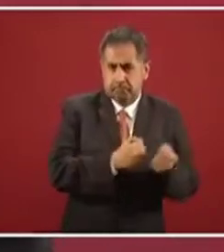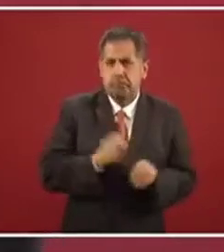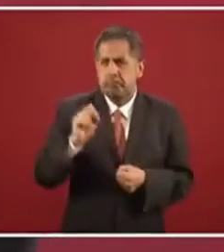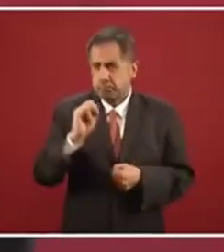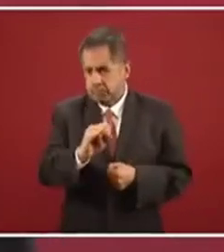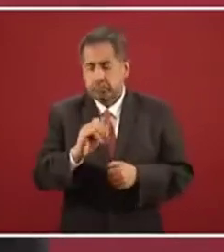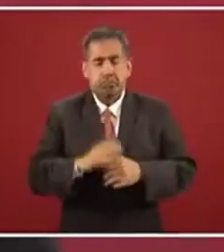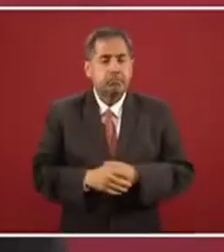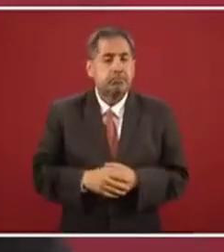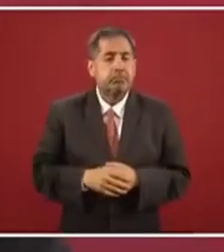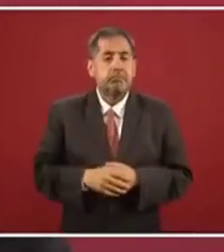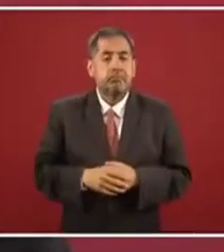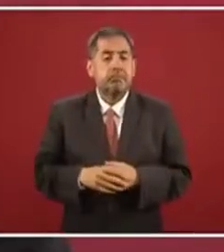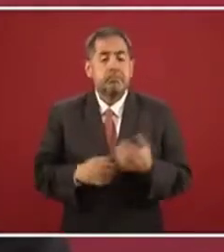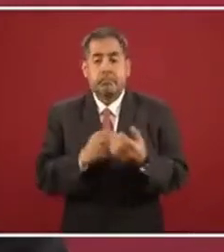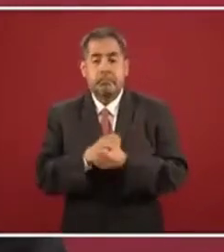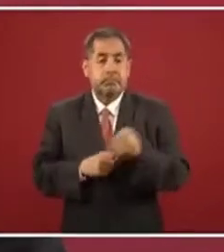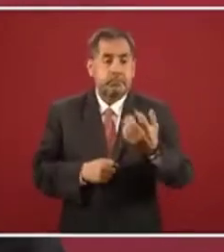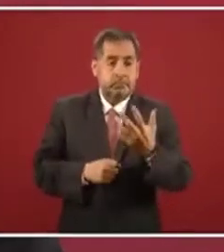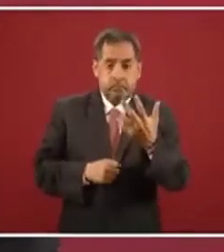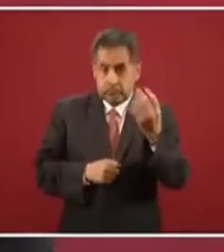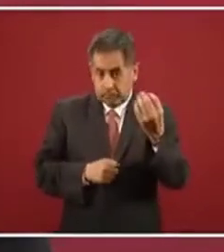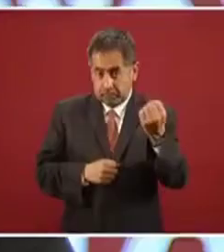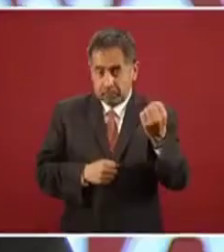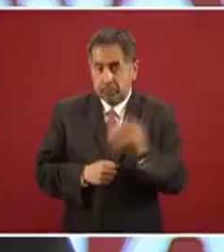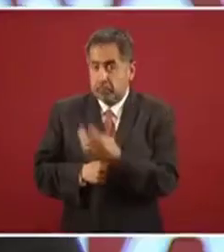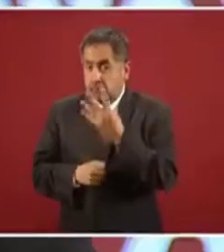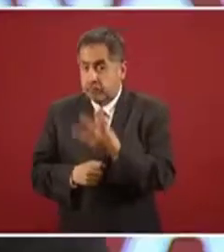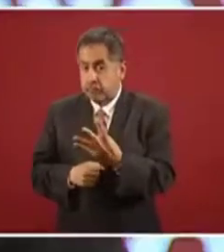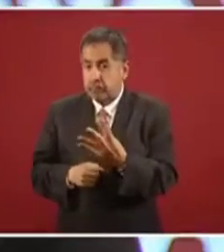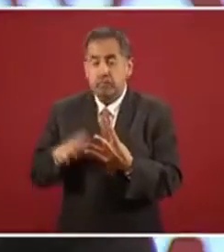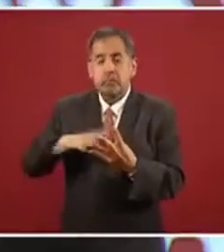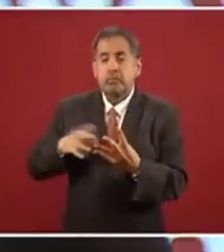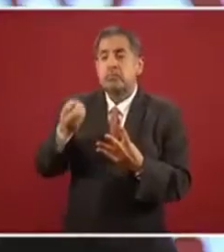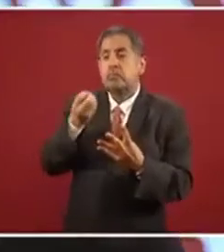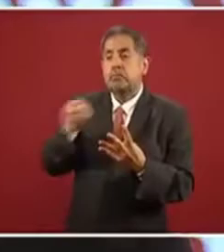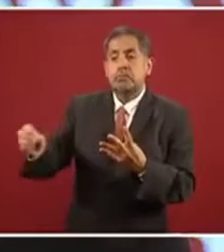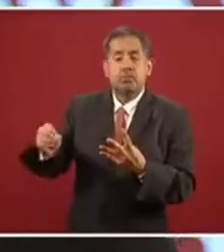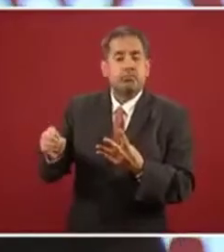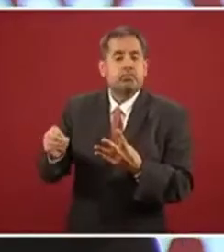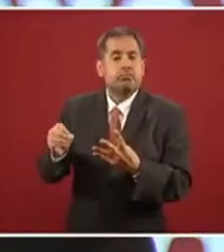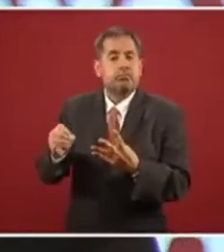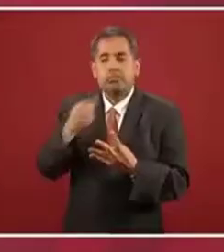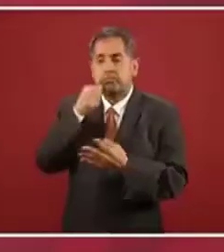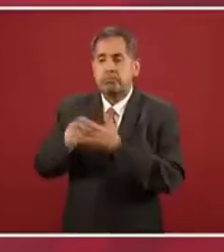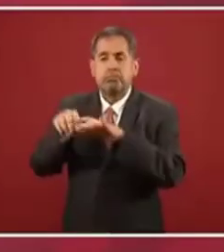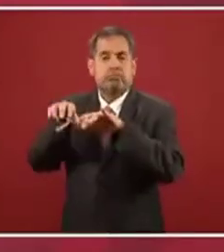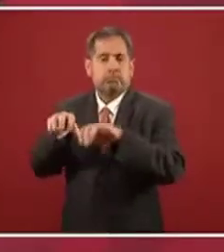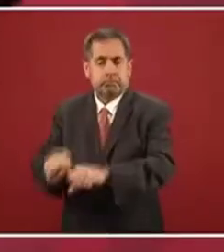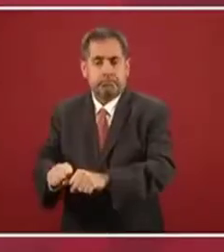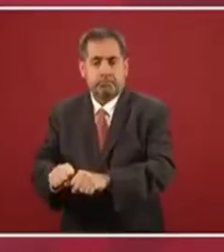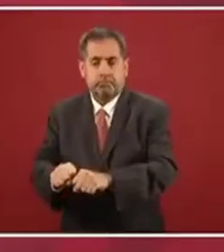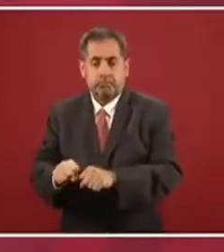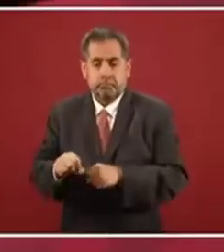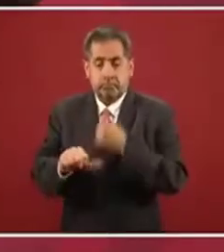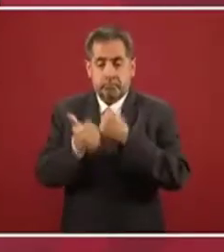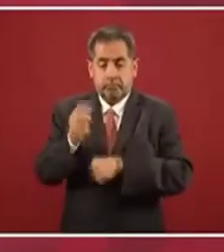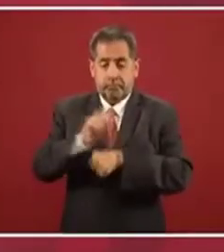todas tienen orden de aprehensión, y se nos notifica 11 días después obviamente porque estaban